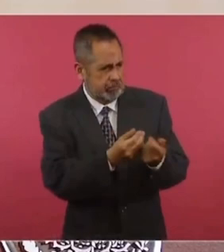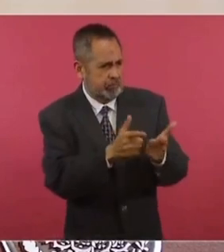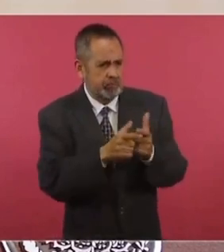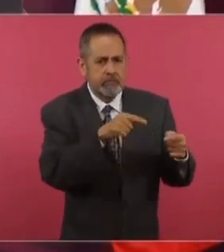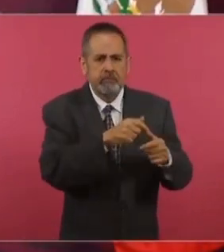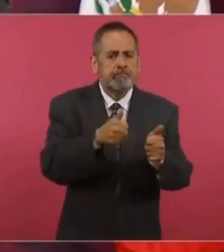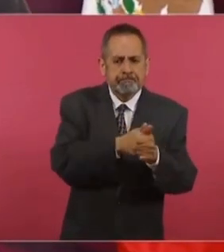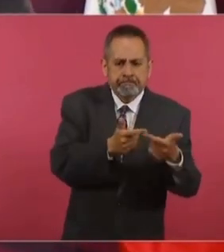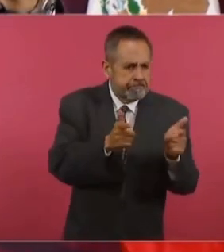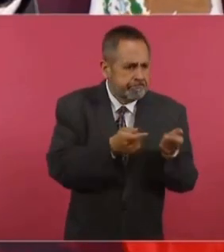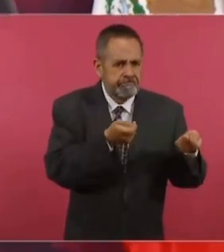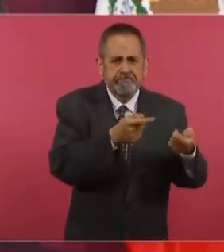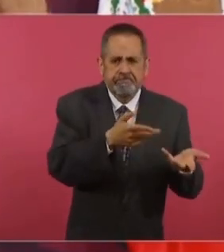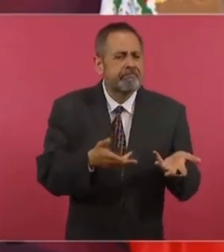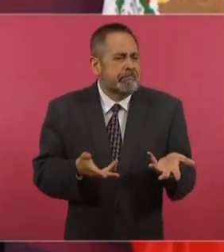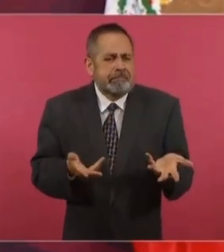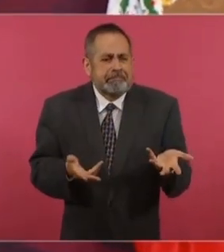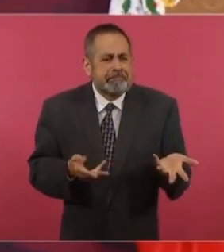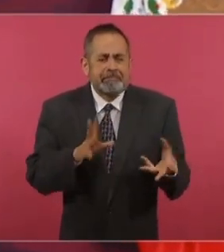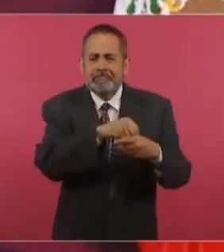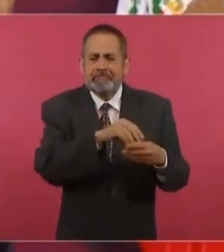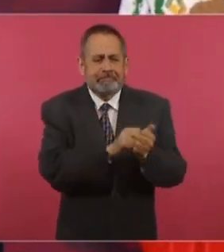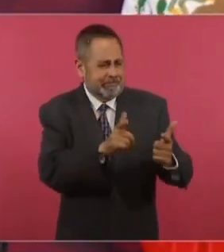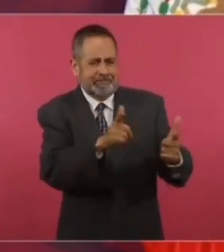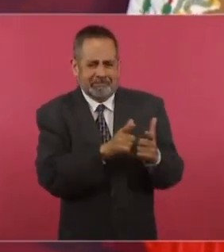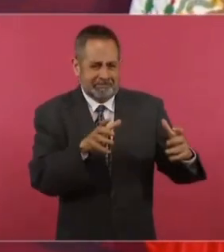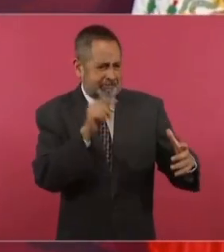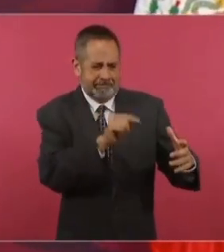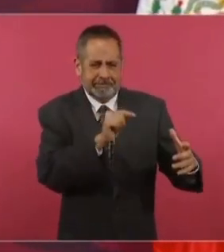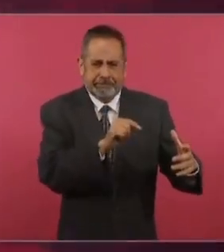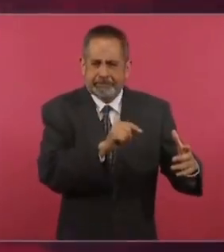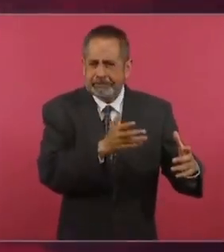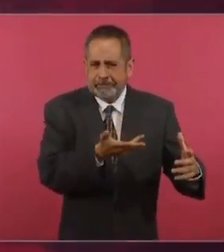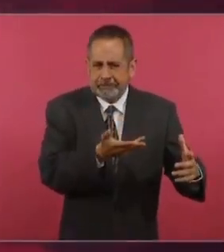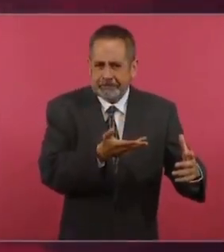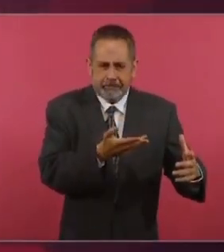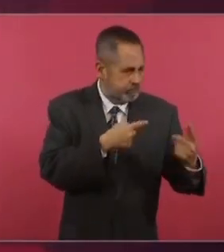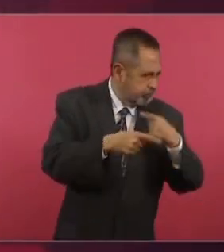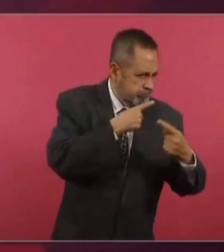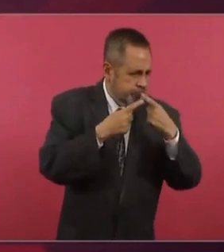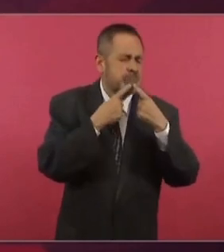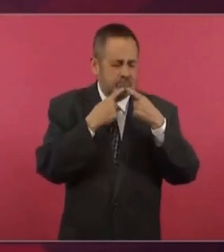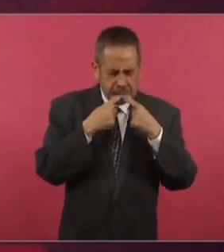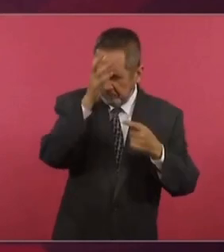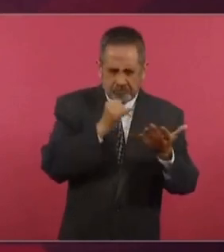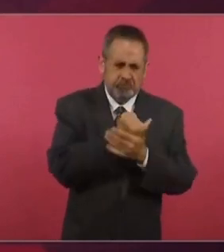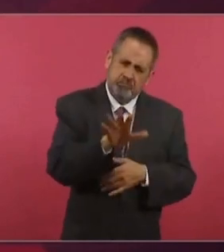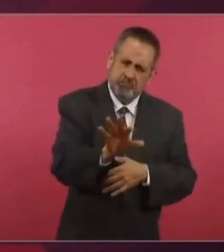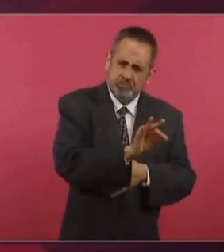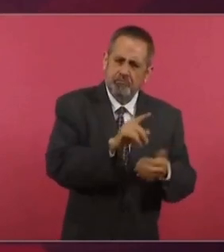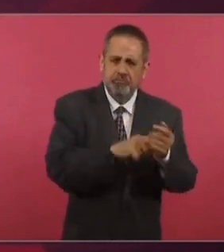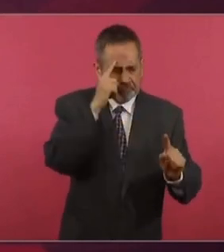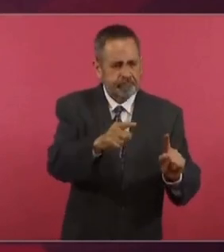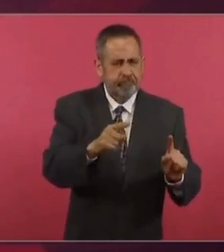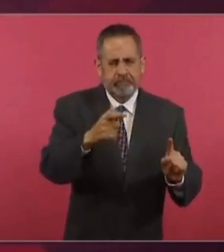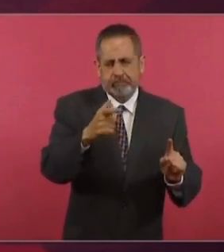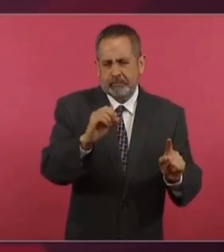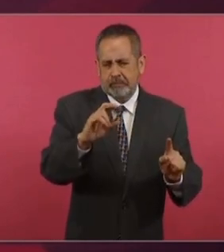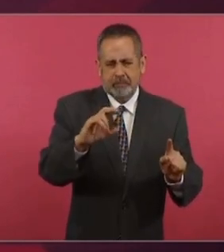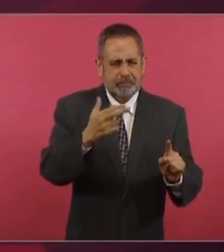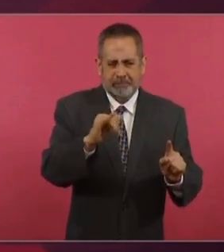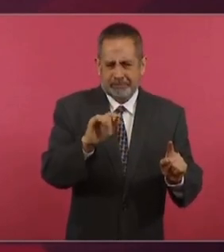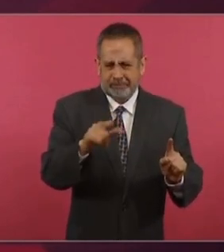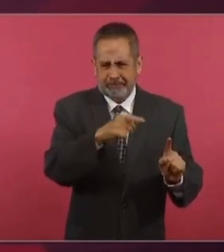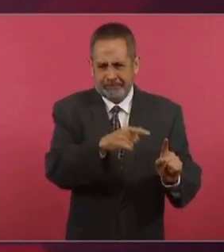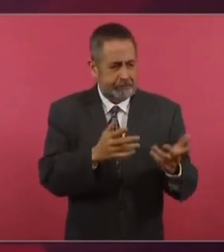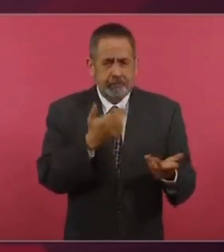candidata de Claudio, con los que integran este grupo, llegaron a la conclusión de que ella era la mejor opción.